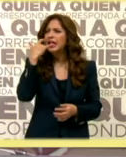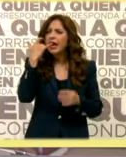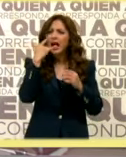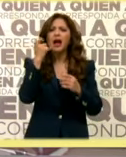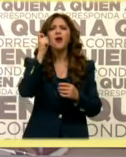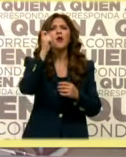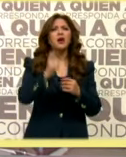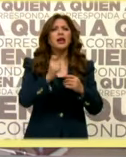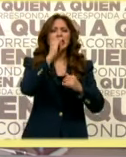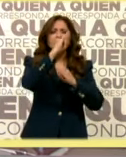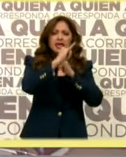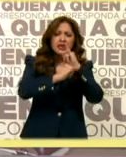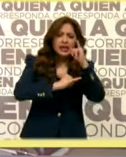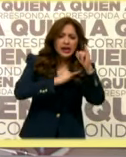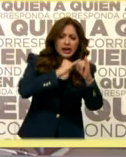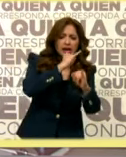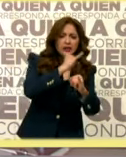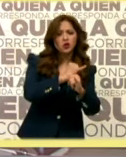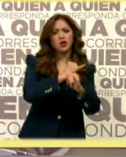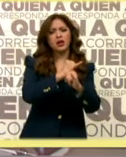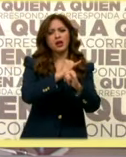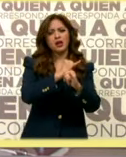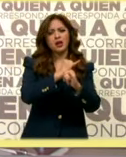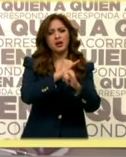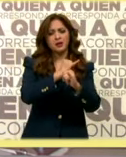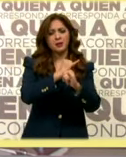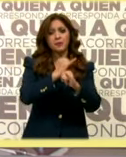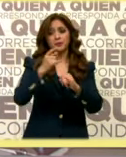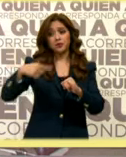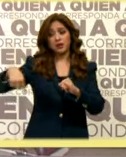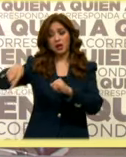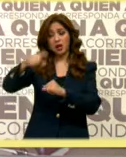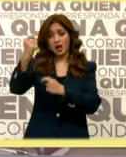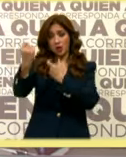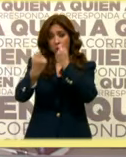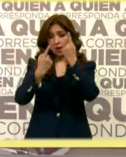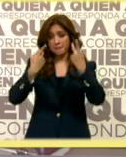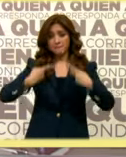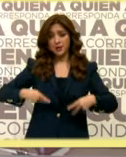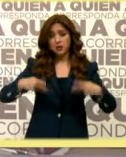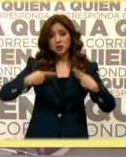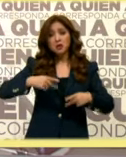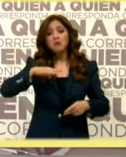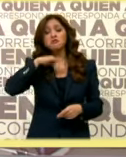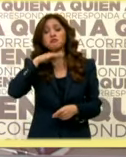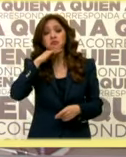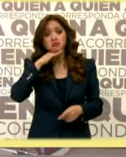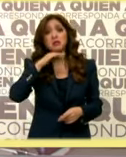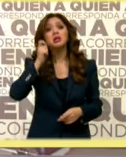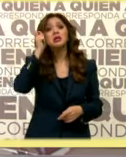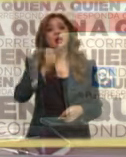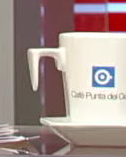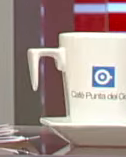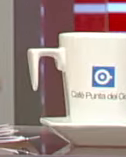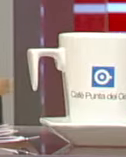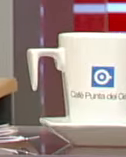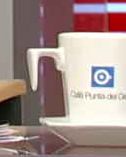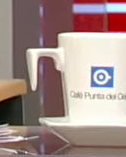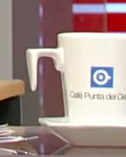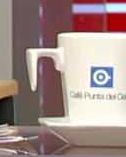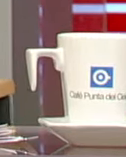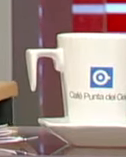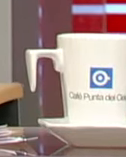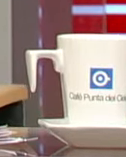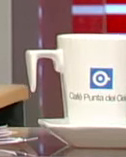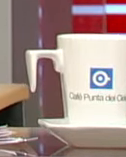internacional y porque los humanos somos muy descuidados, El clima ya no es lo que fue con las abuelitas. Las abuelitas